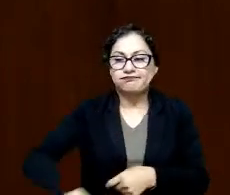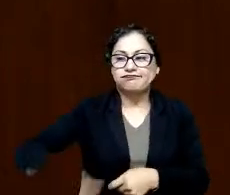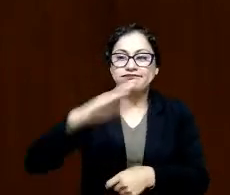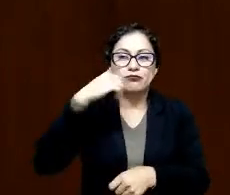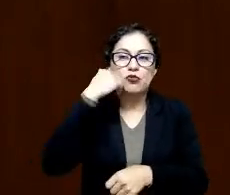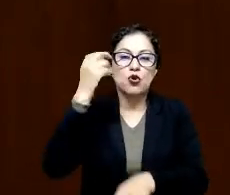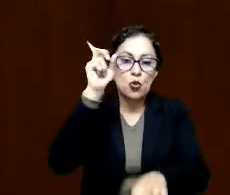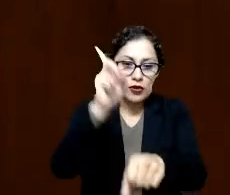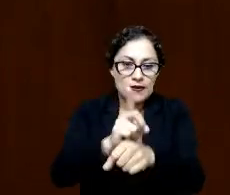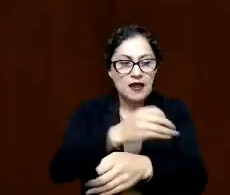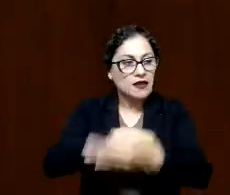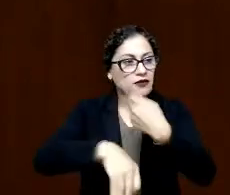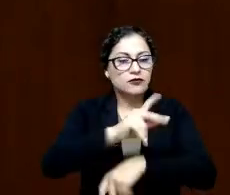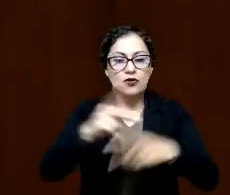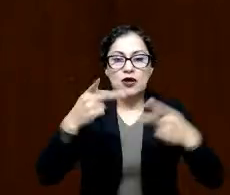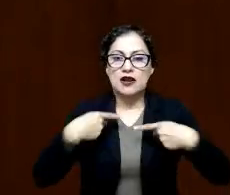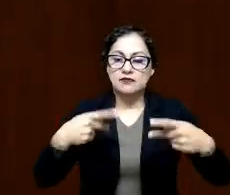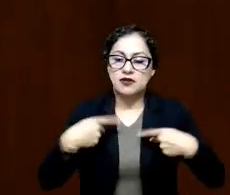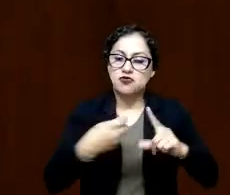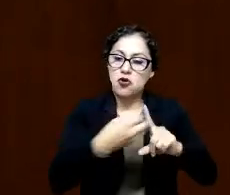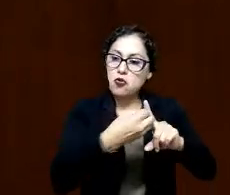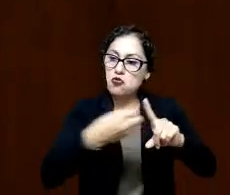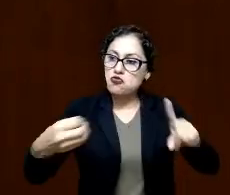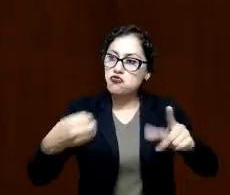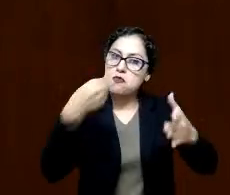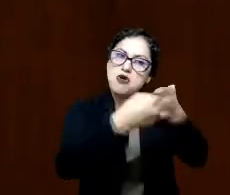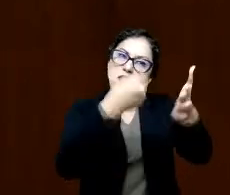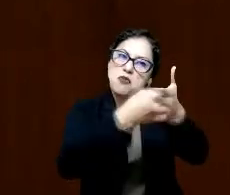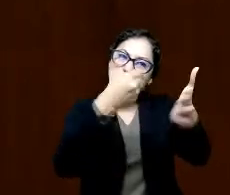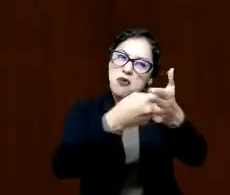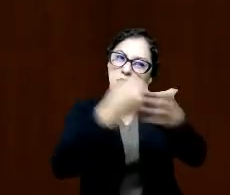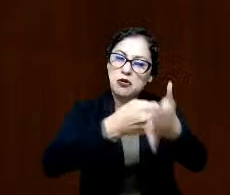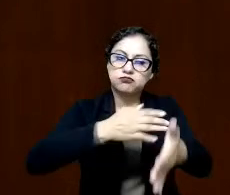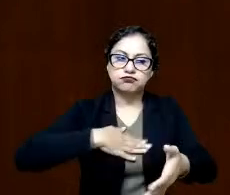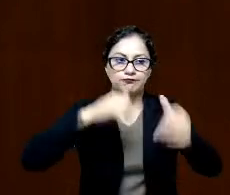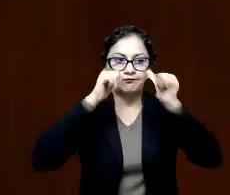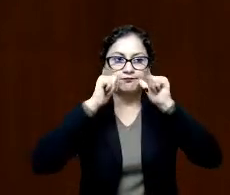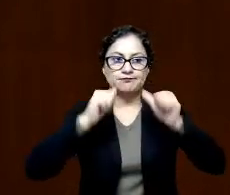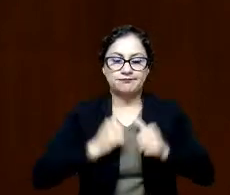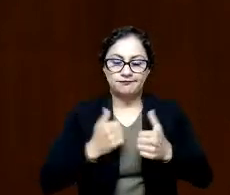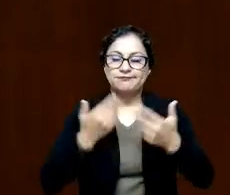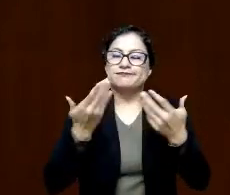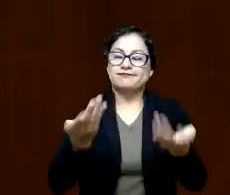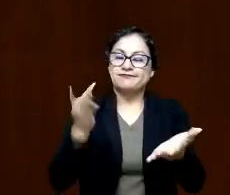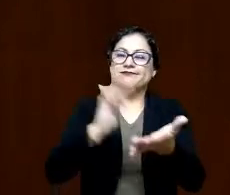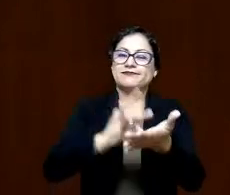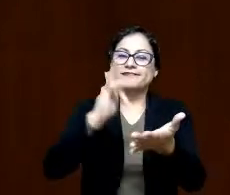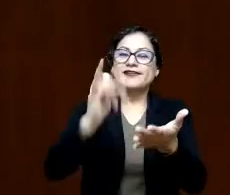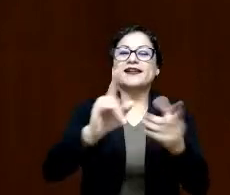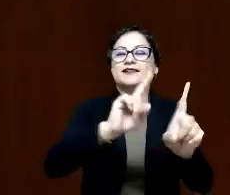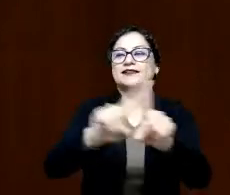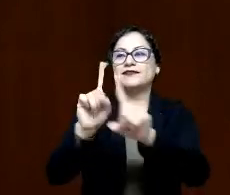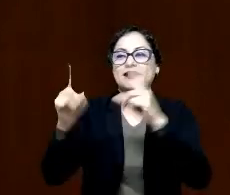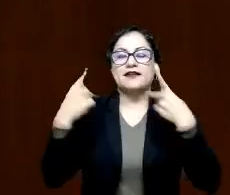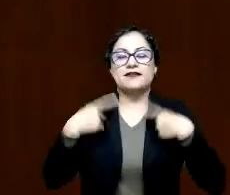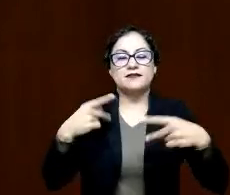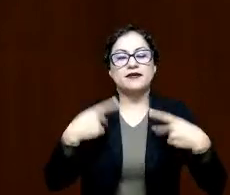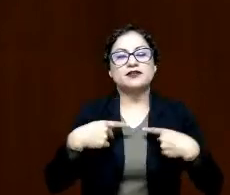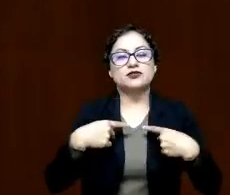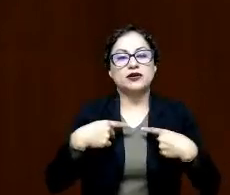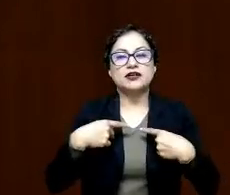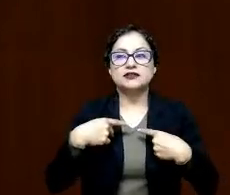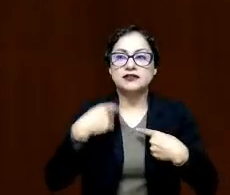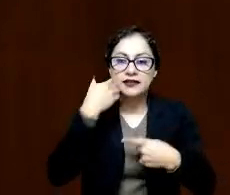para organizarse y exigir que se cumplan sus demandas. Agradezco la disposición de todas y todos los compañeros, pero sobre